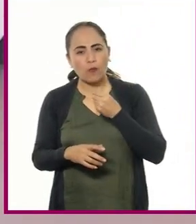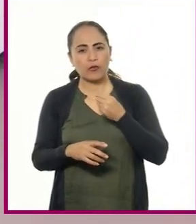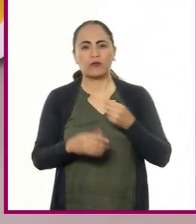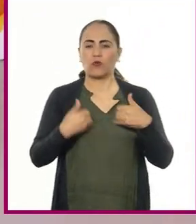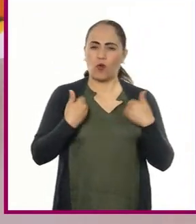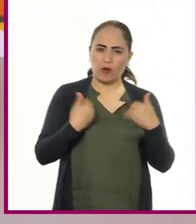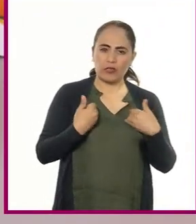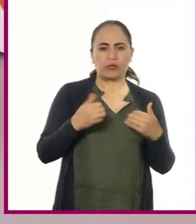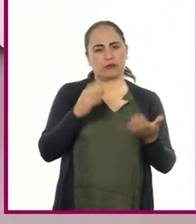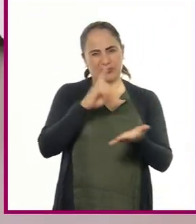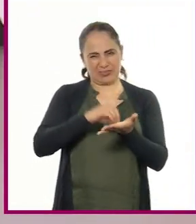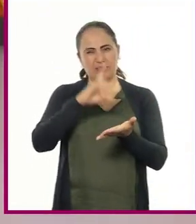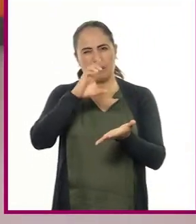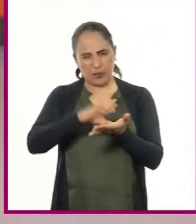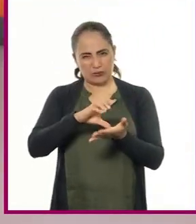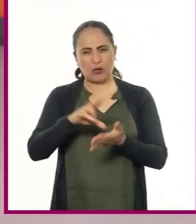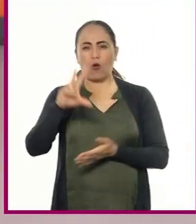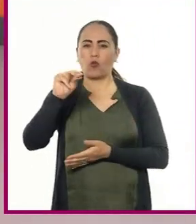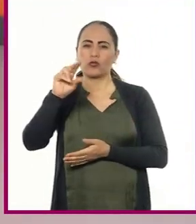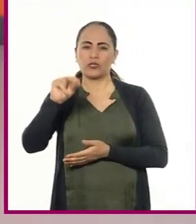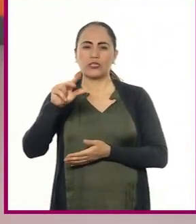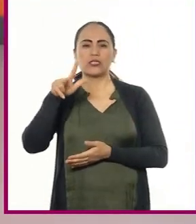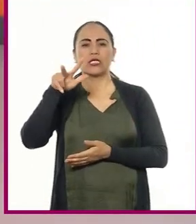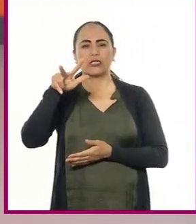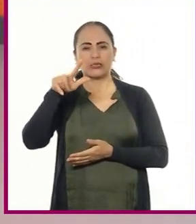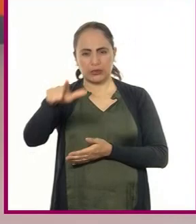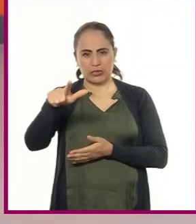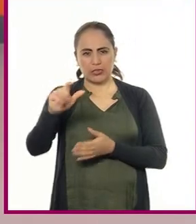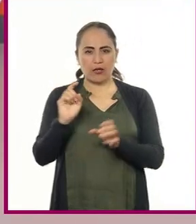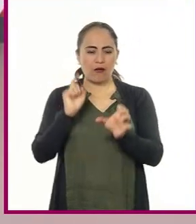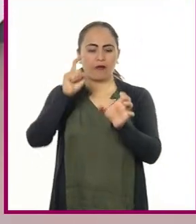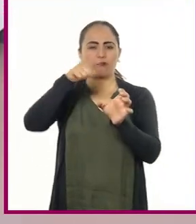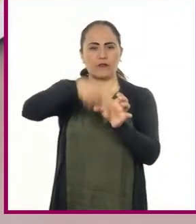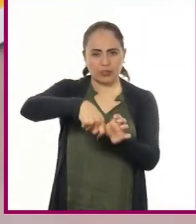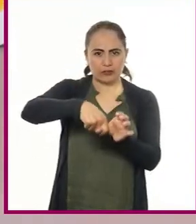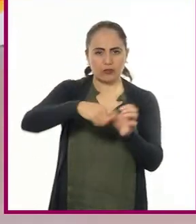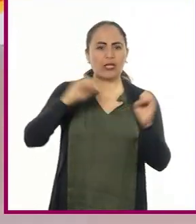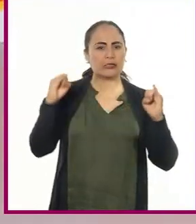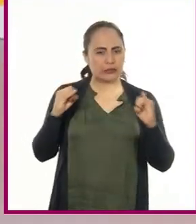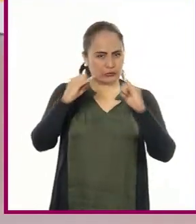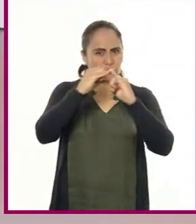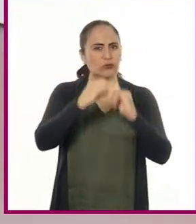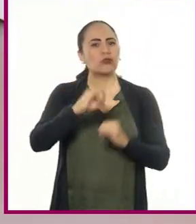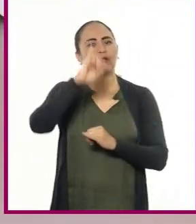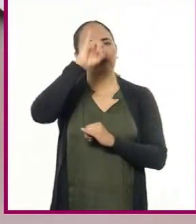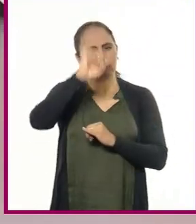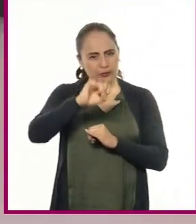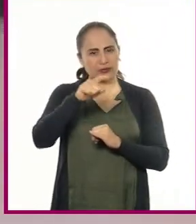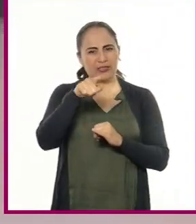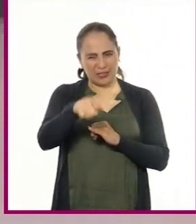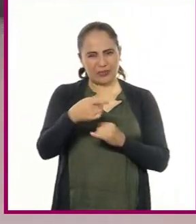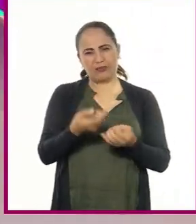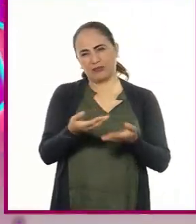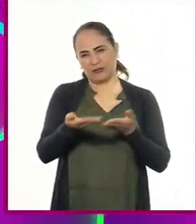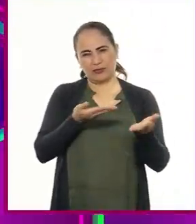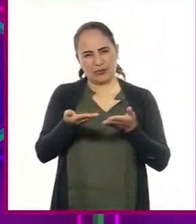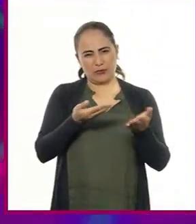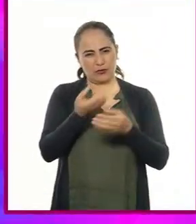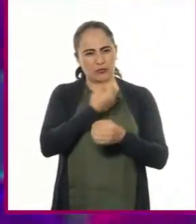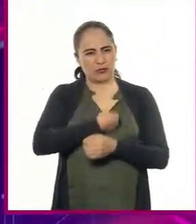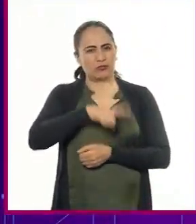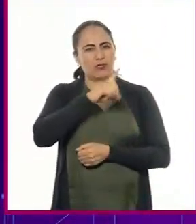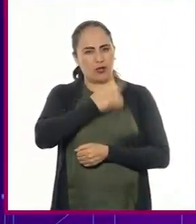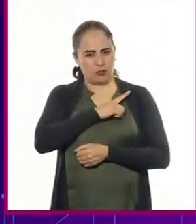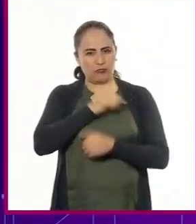discapacidad, 87 cuentan con la afiliación de al menos una institución de servicios de salud.